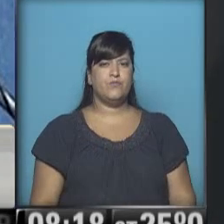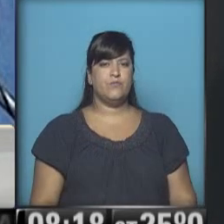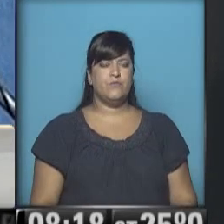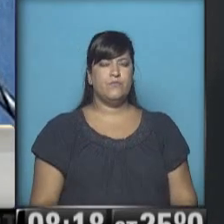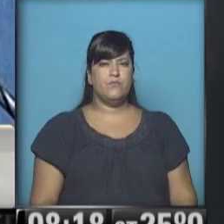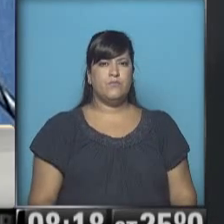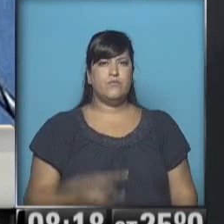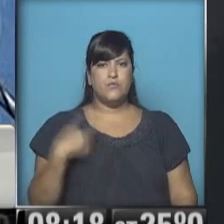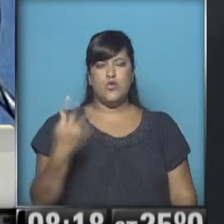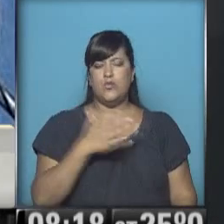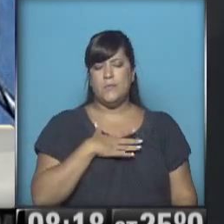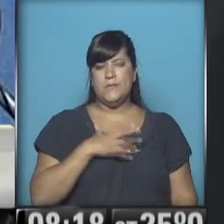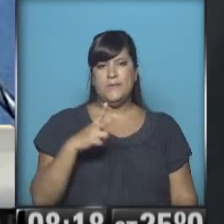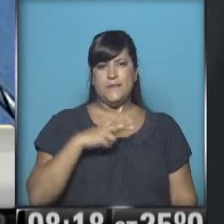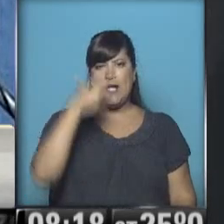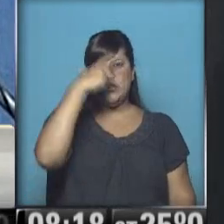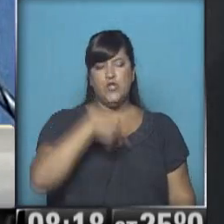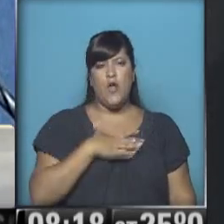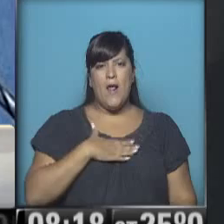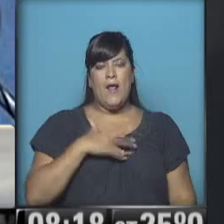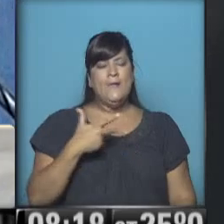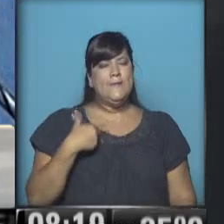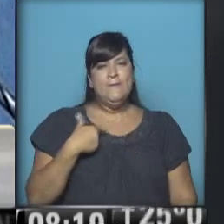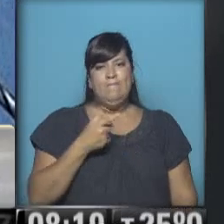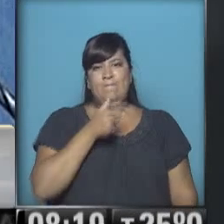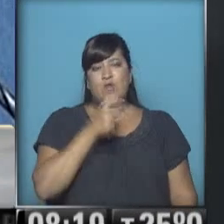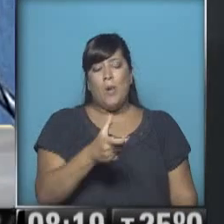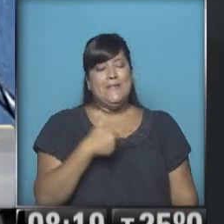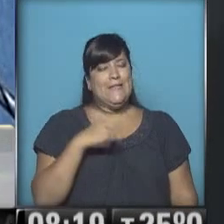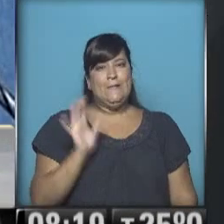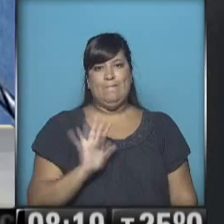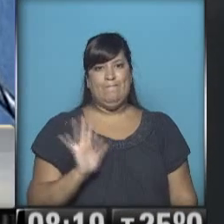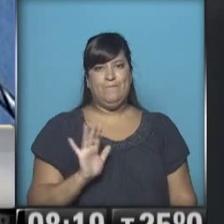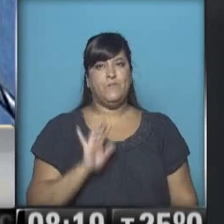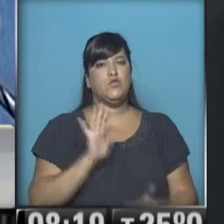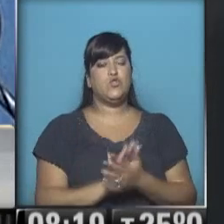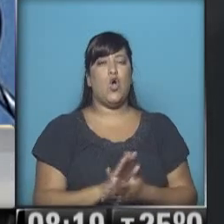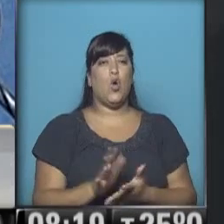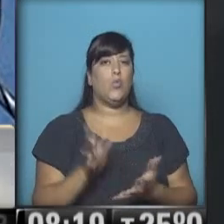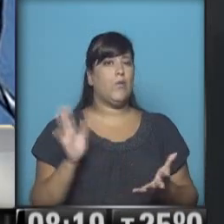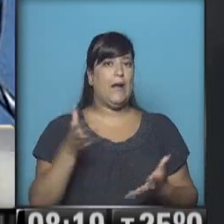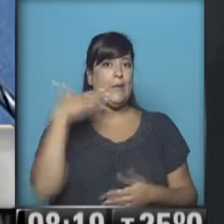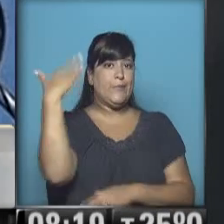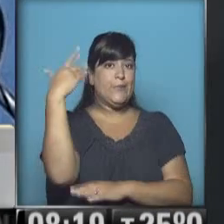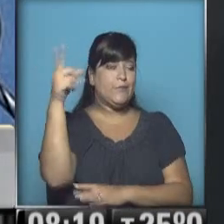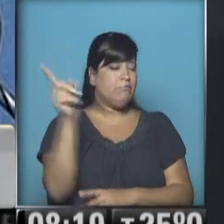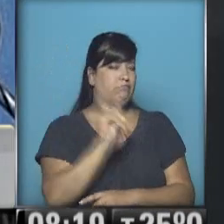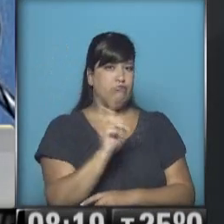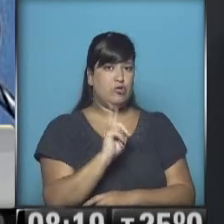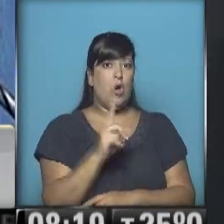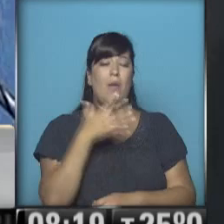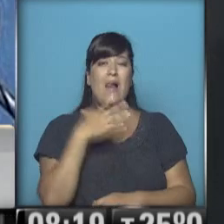nosotros, y en mi caso personal, no voy a hacer ningún comentario respecto a estas expresiones, porque la verdad es